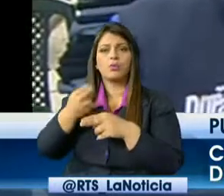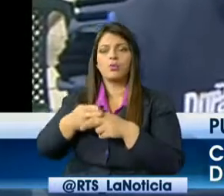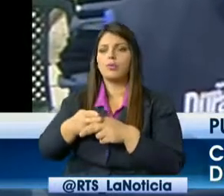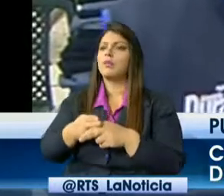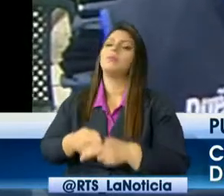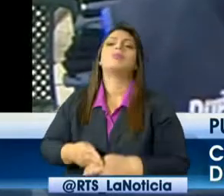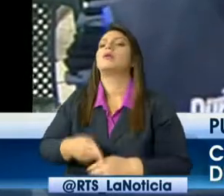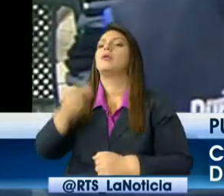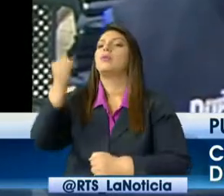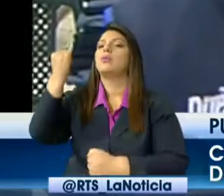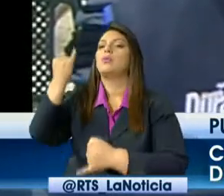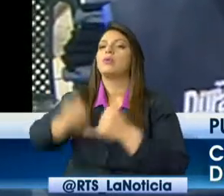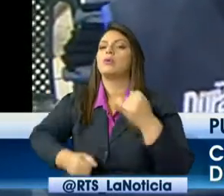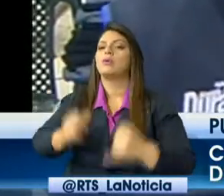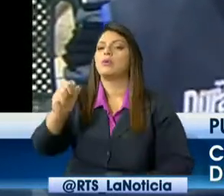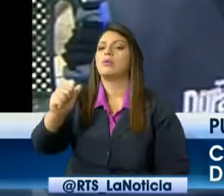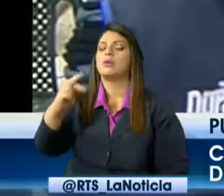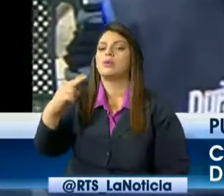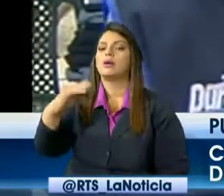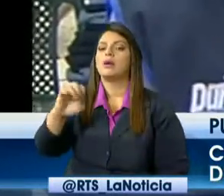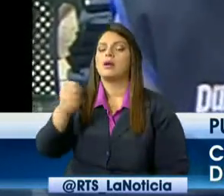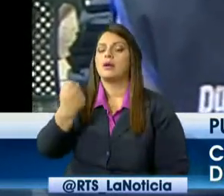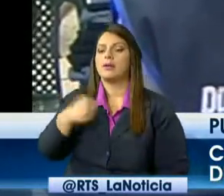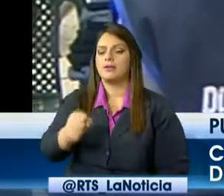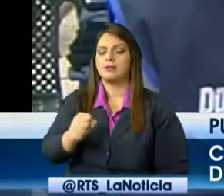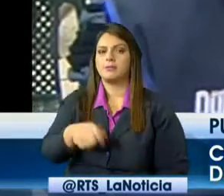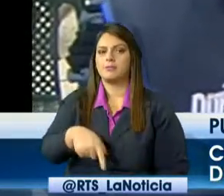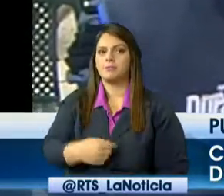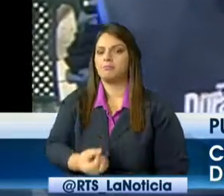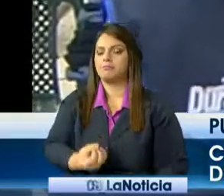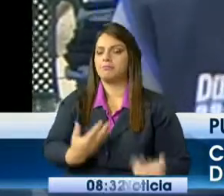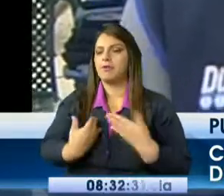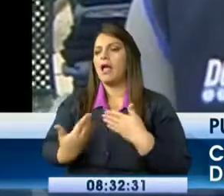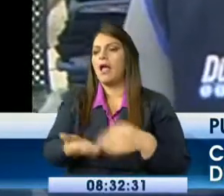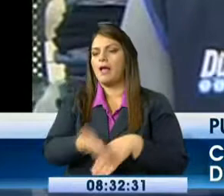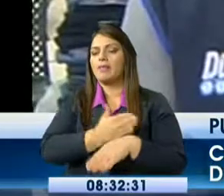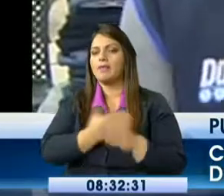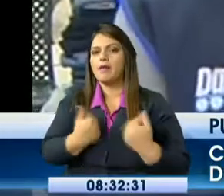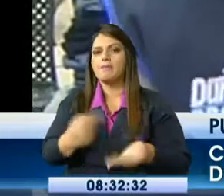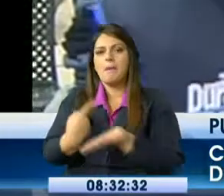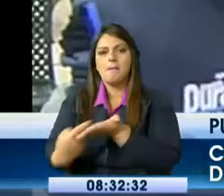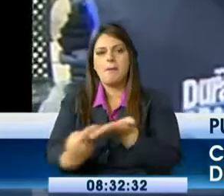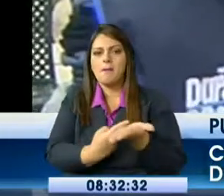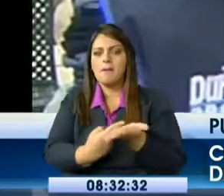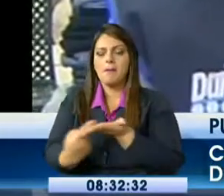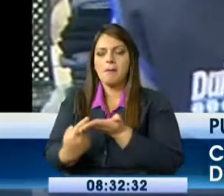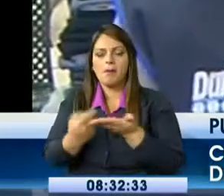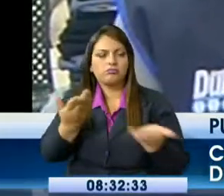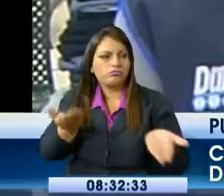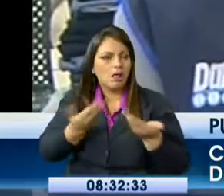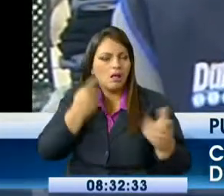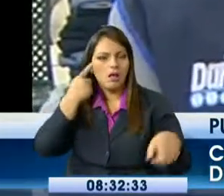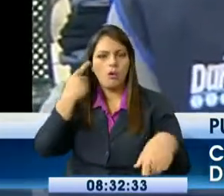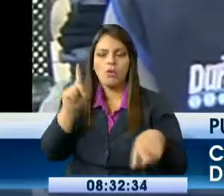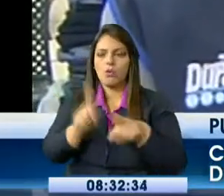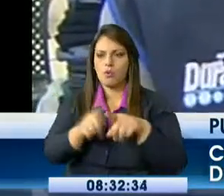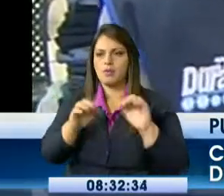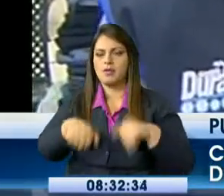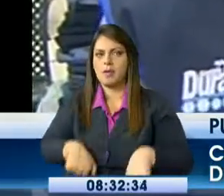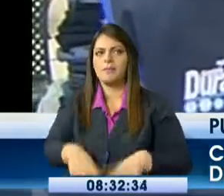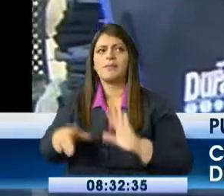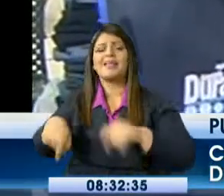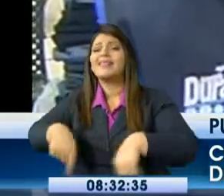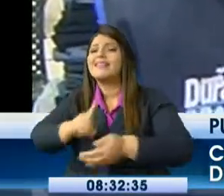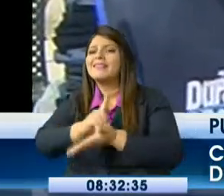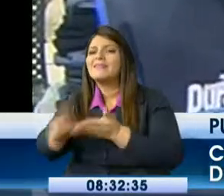sectores comerciales para poder incentivar tanto, estamos en la semana de la seguridad vial, no queremos que pase algún tipo de incidente aquí, y tanto también